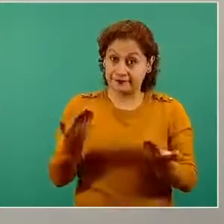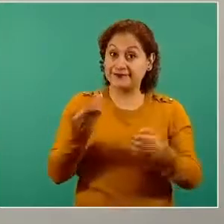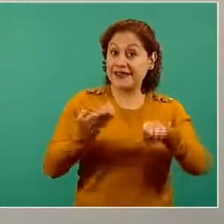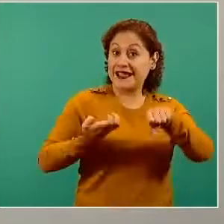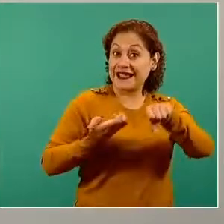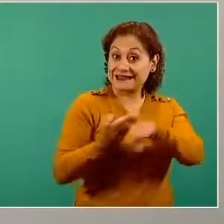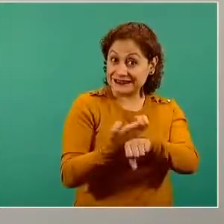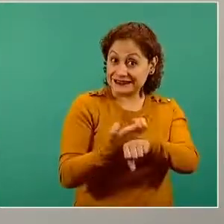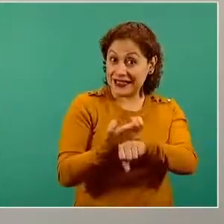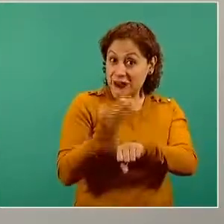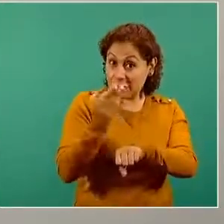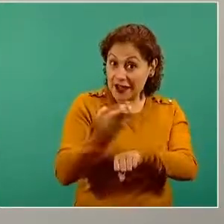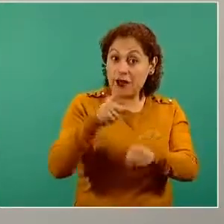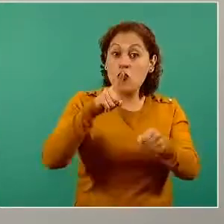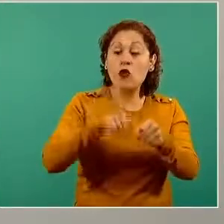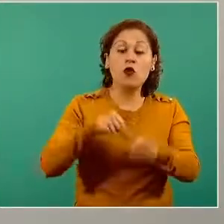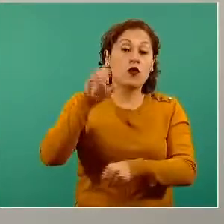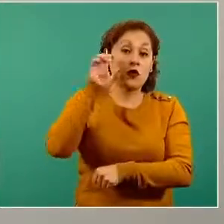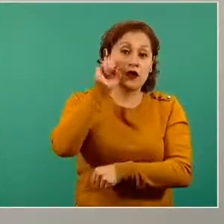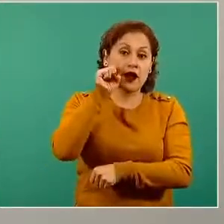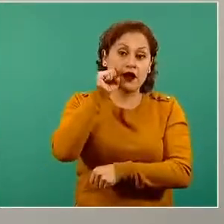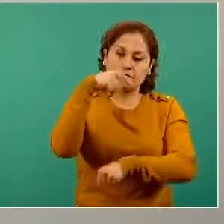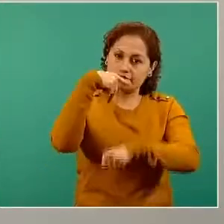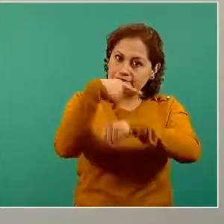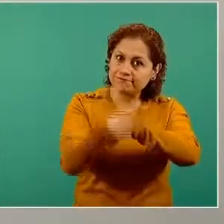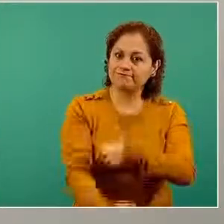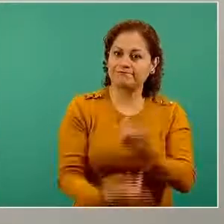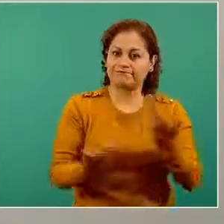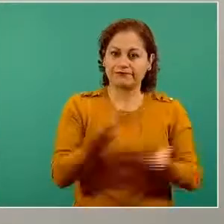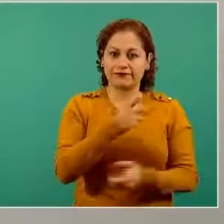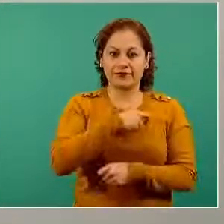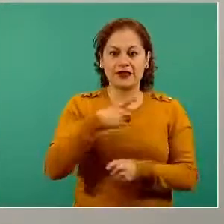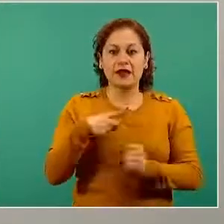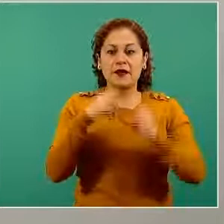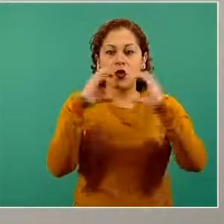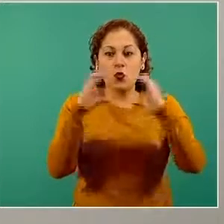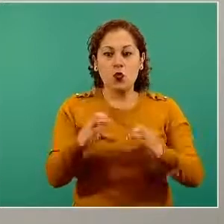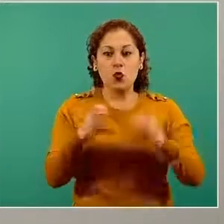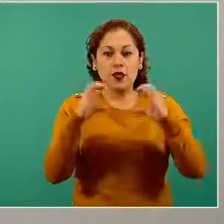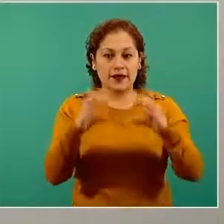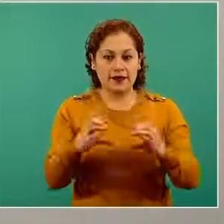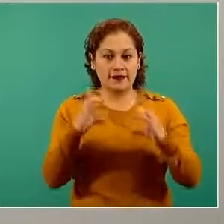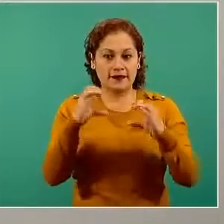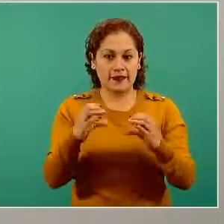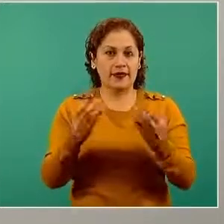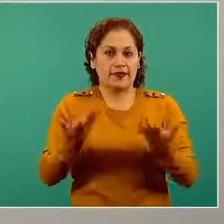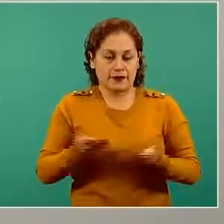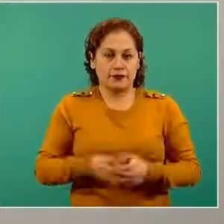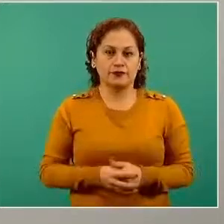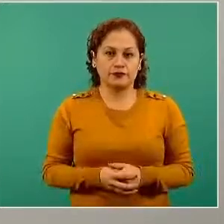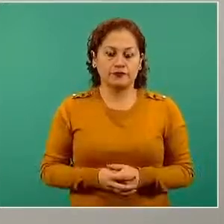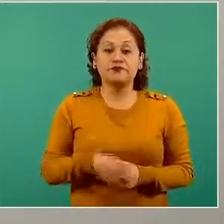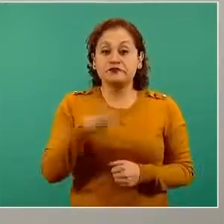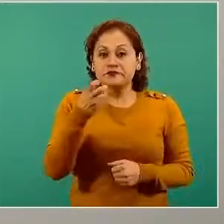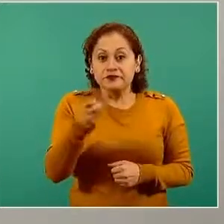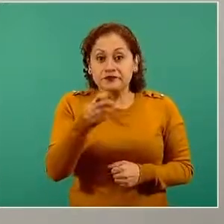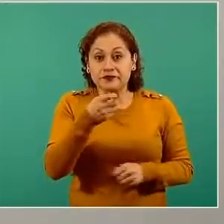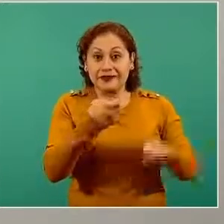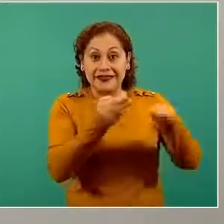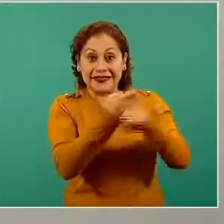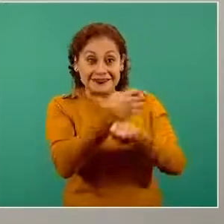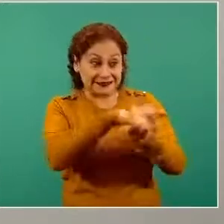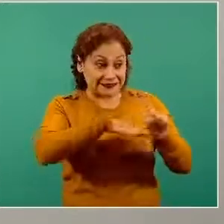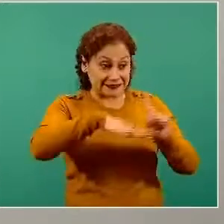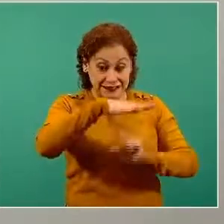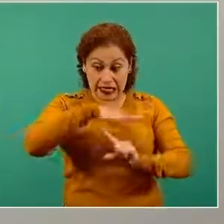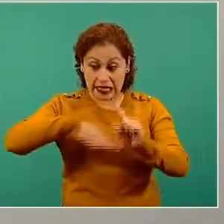y de mantener ese nivel de riesgo, obviamente habrá actividades que no deberán realizar o que no deberán promover, porque su